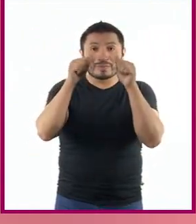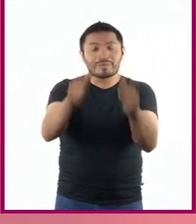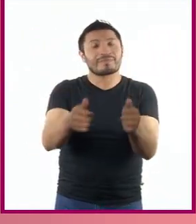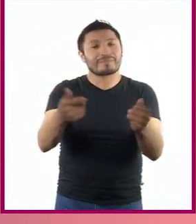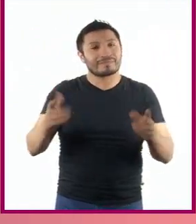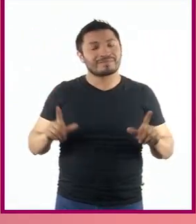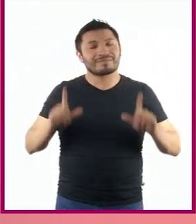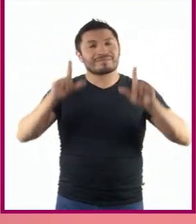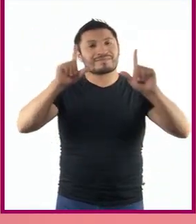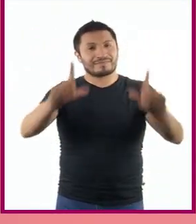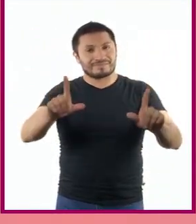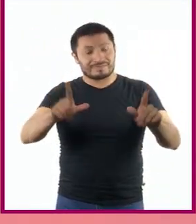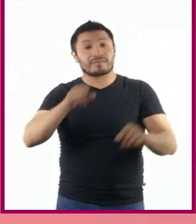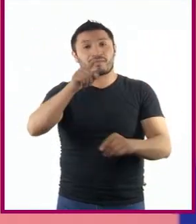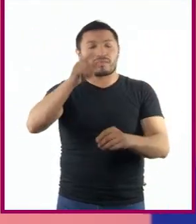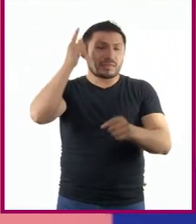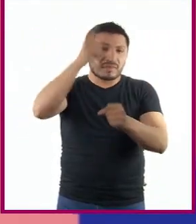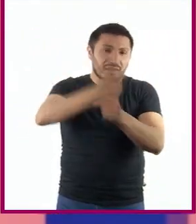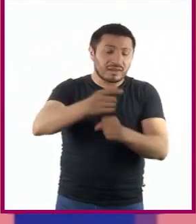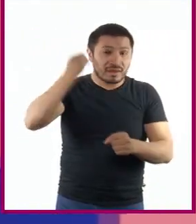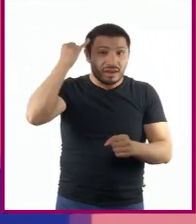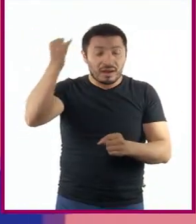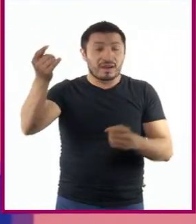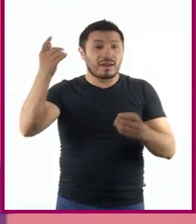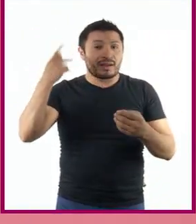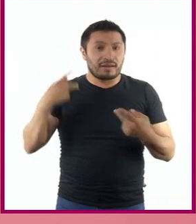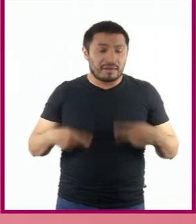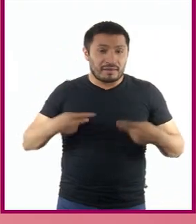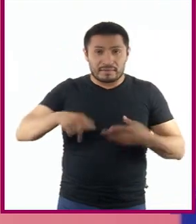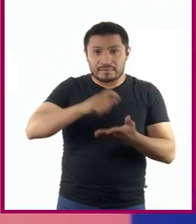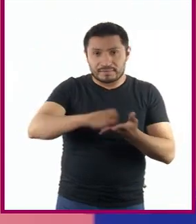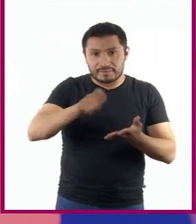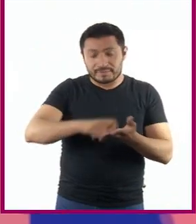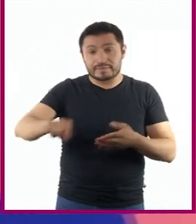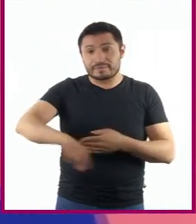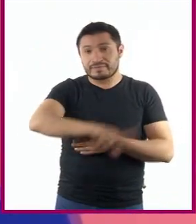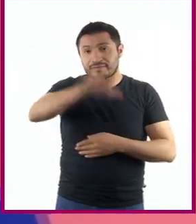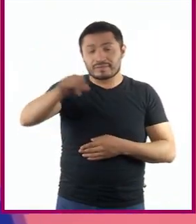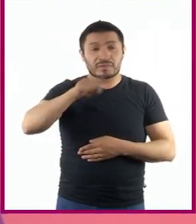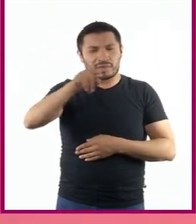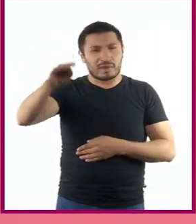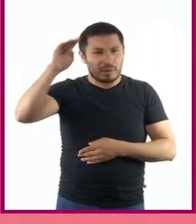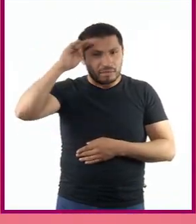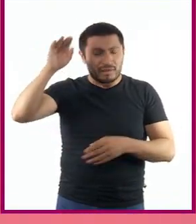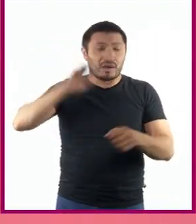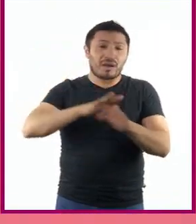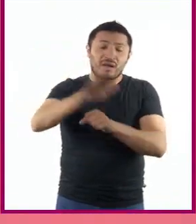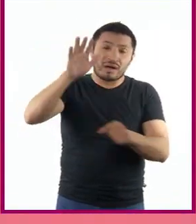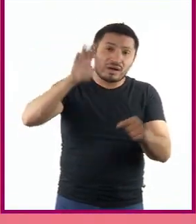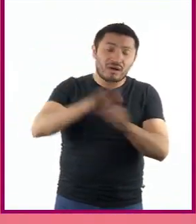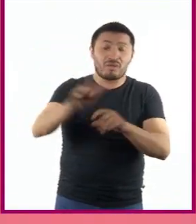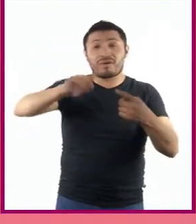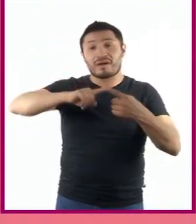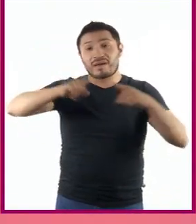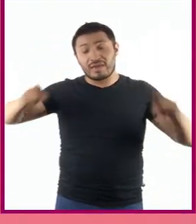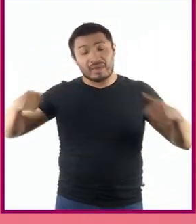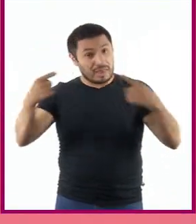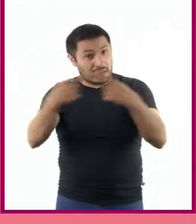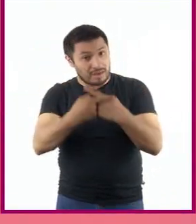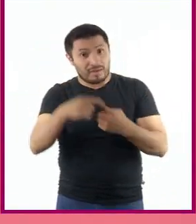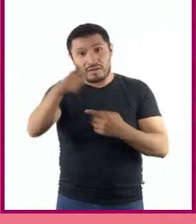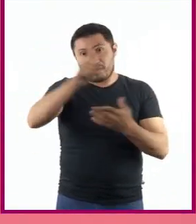siguiente fragmento, identifiquen la postura del autor y después piensen qué posición sería contraria y colóquenla